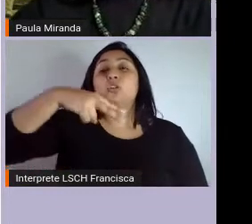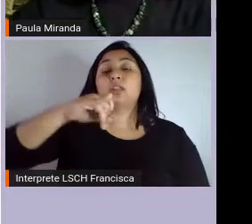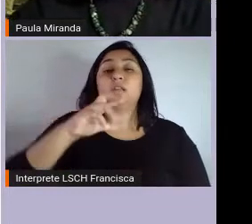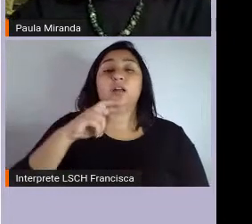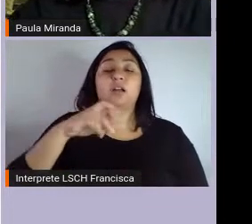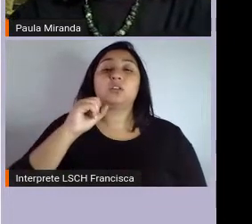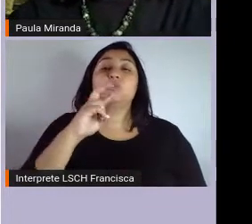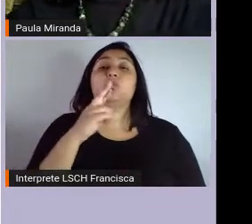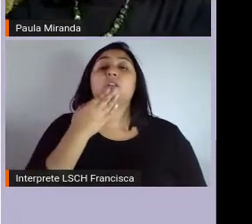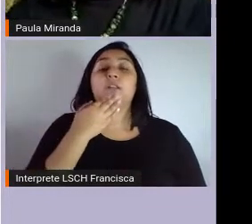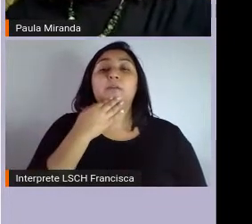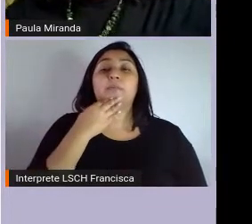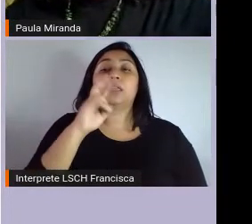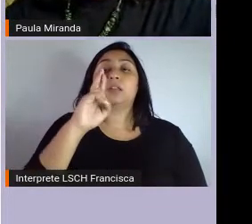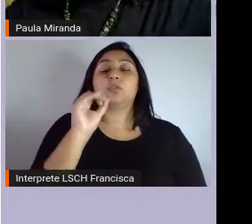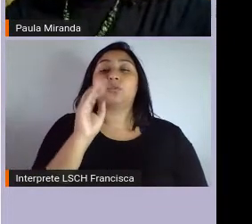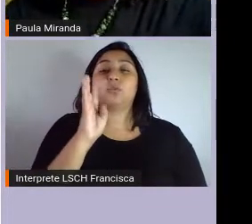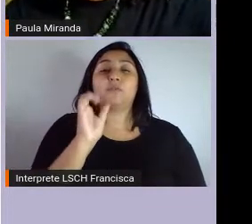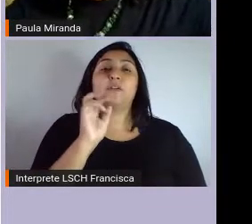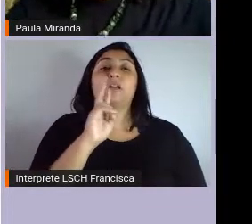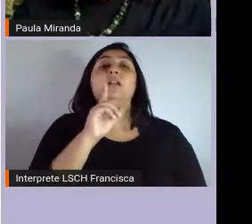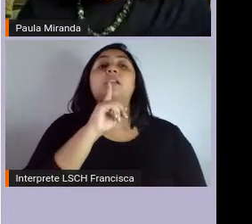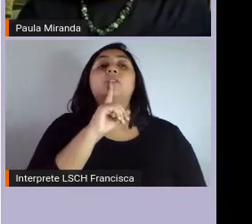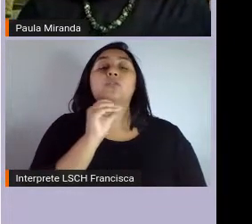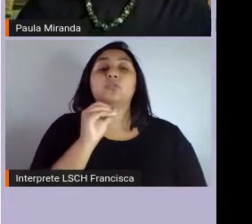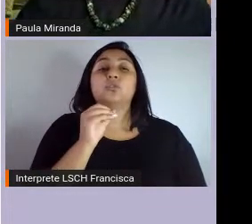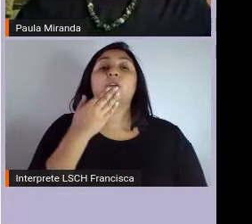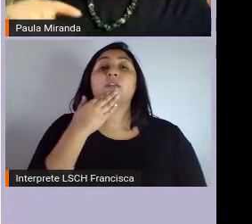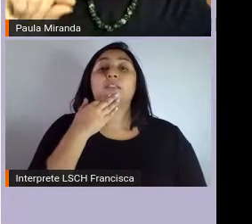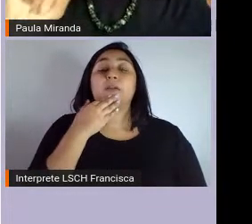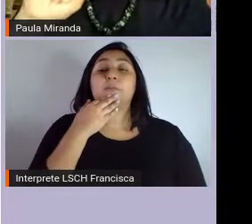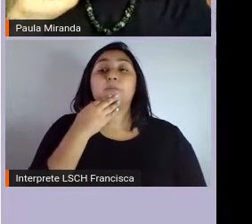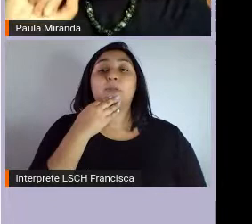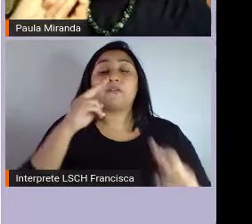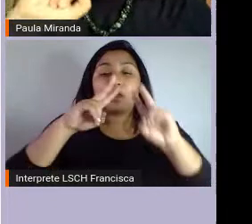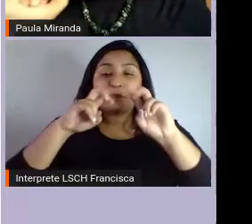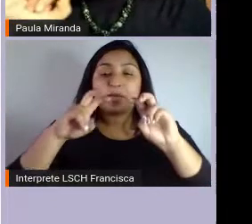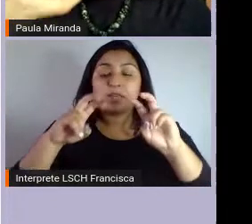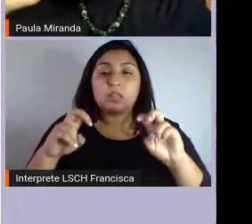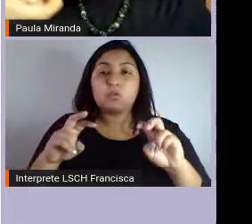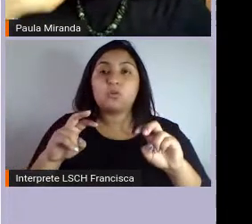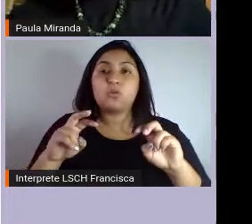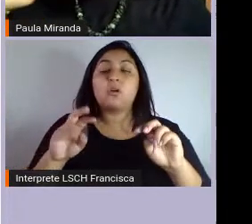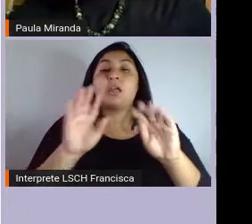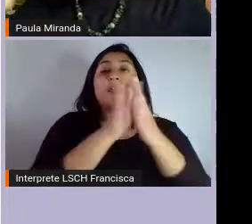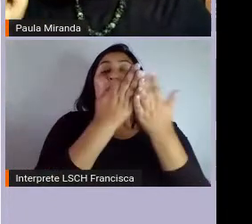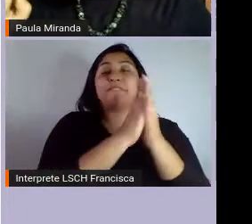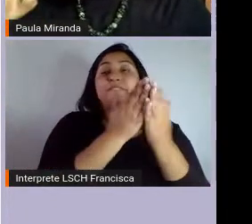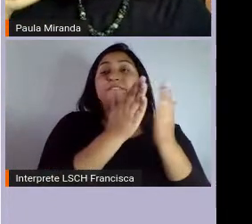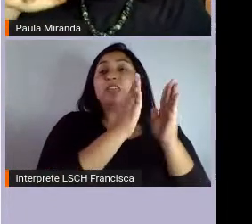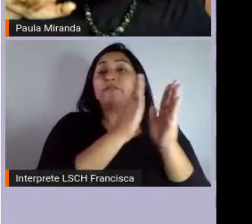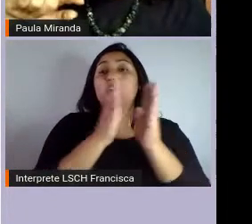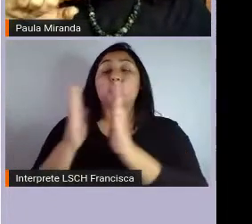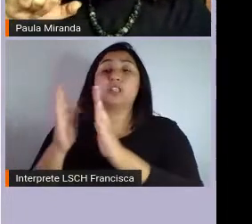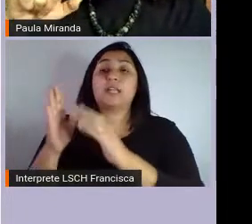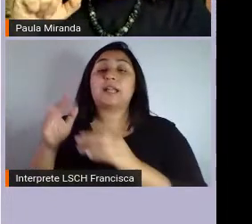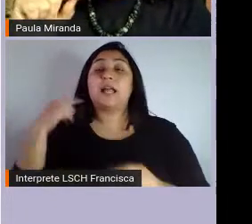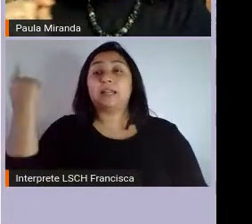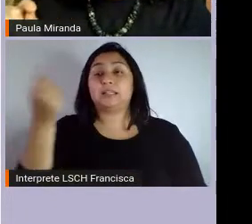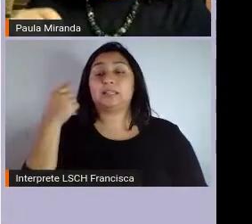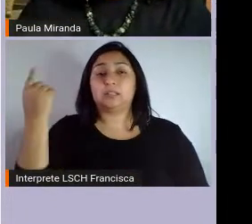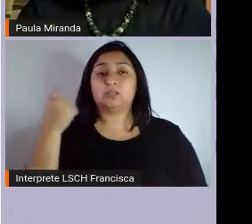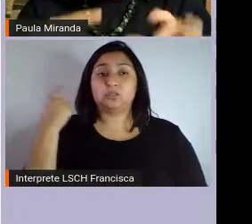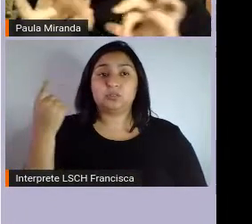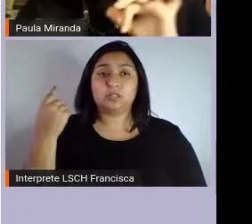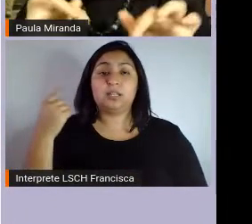consultar archivos de la lira popular a la Biblioteca Nacional. Pero está todavía en la manuscrita, y después es distinta a